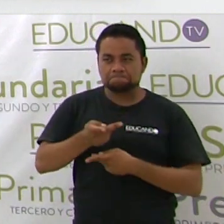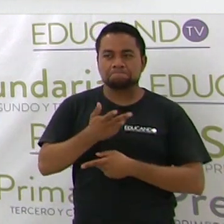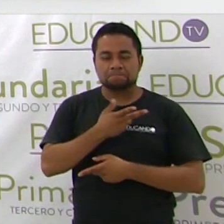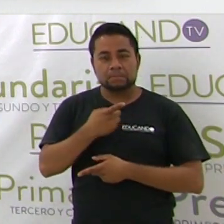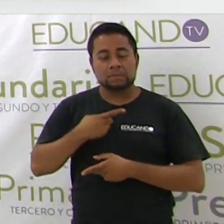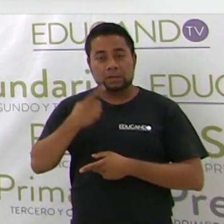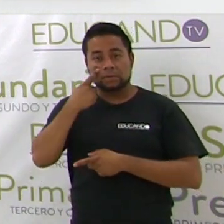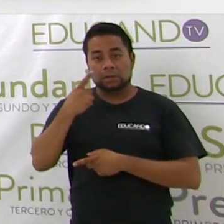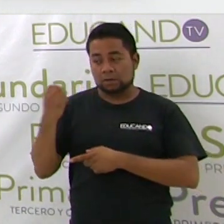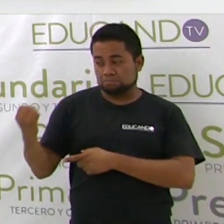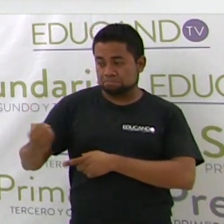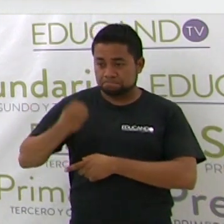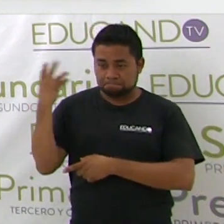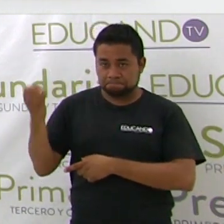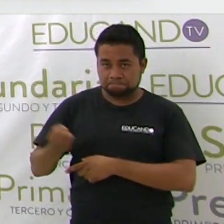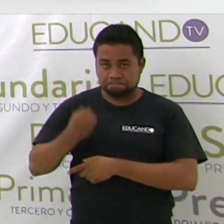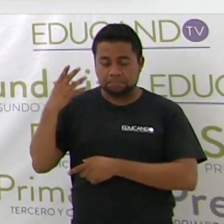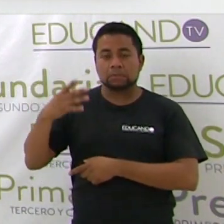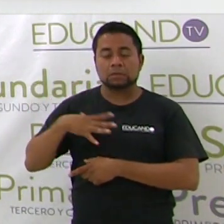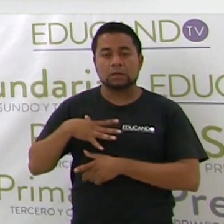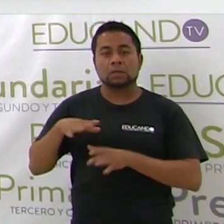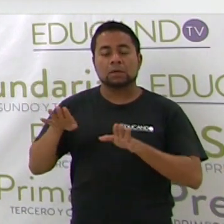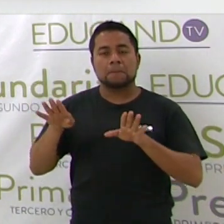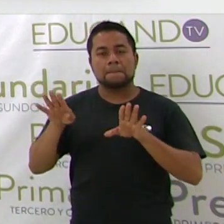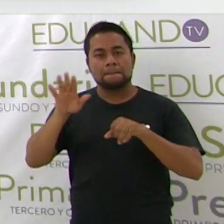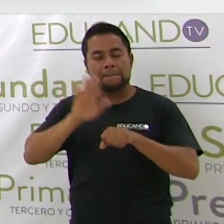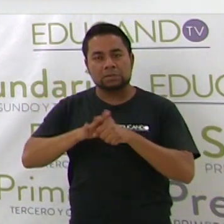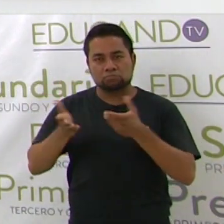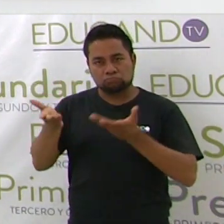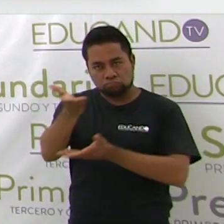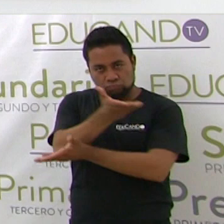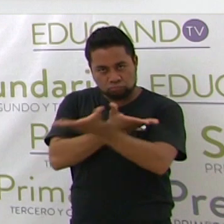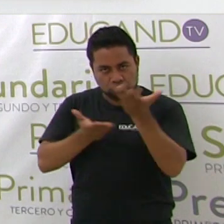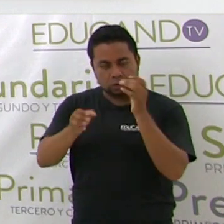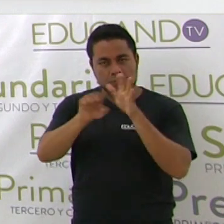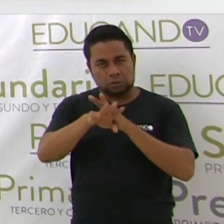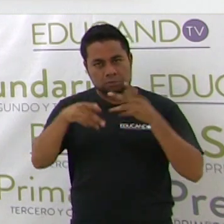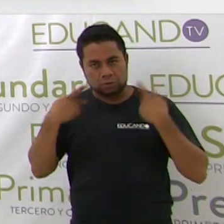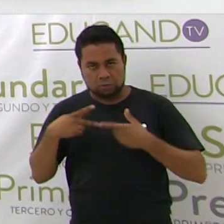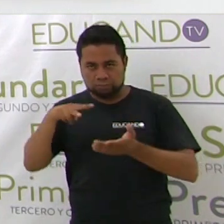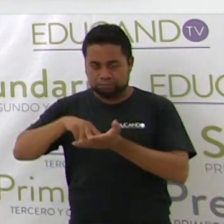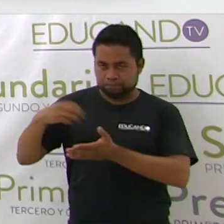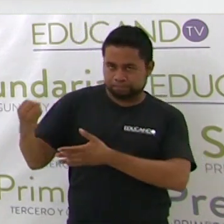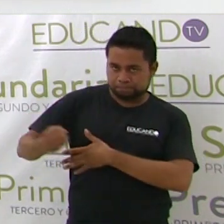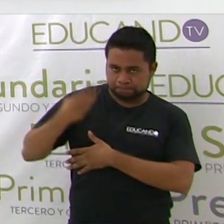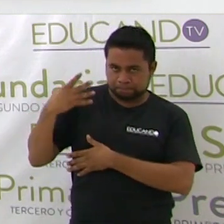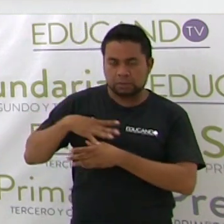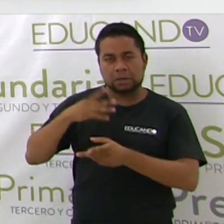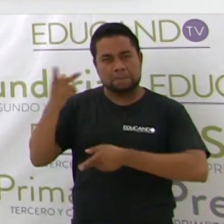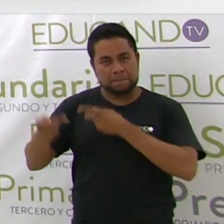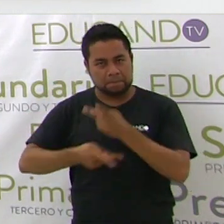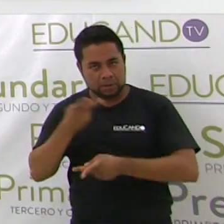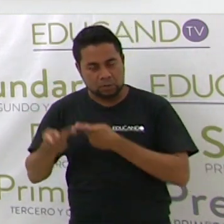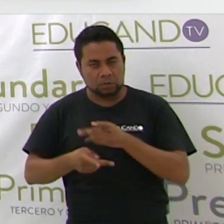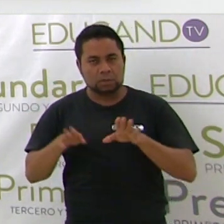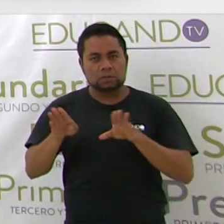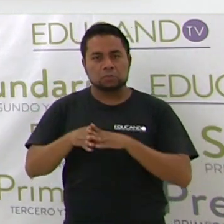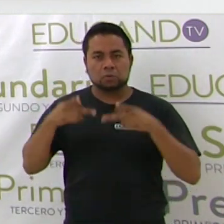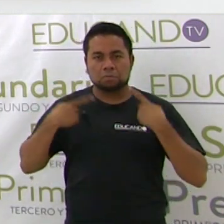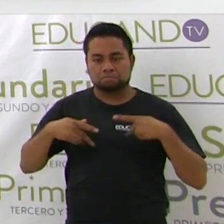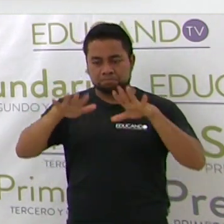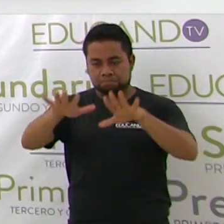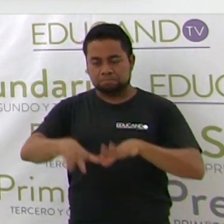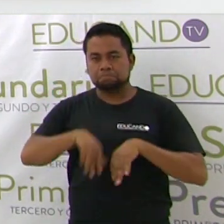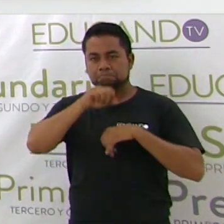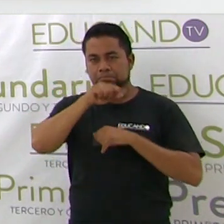la conferencia hay mucho más interacción, o sea, tanto el conferencista hace preguntas como el público